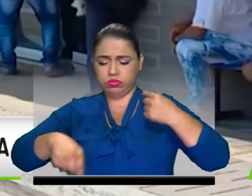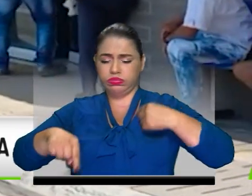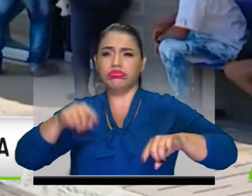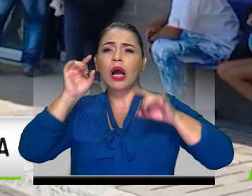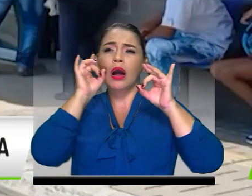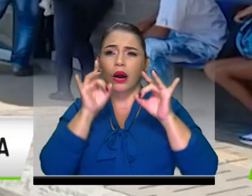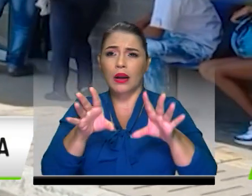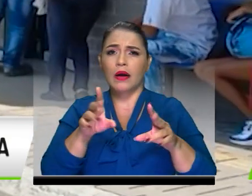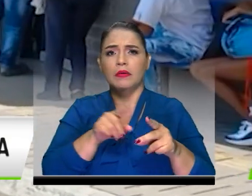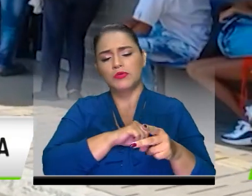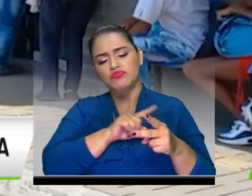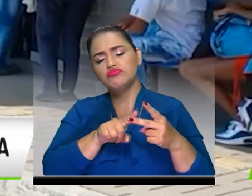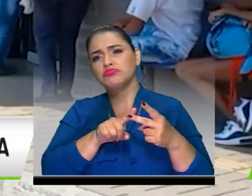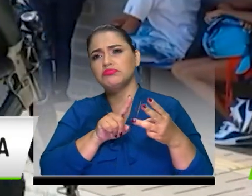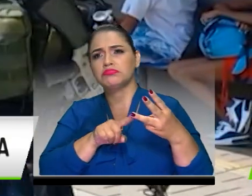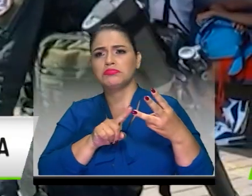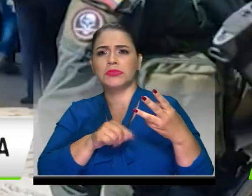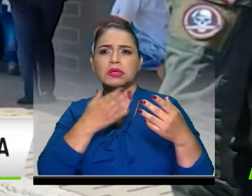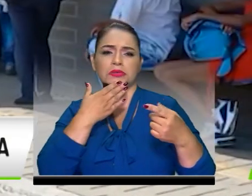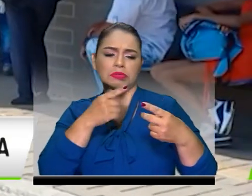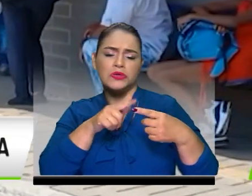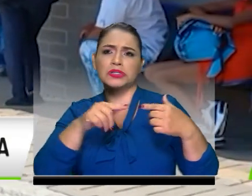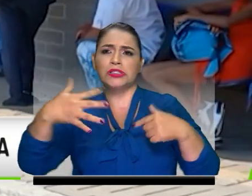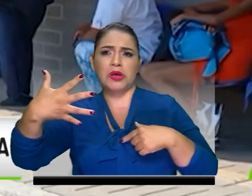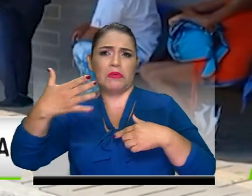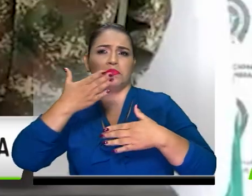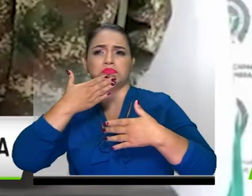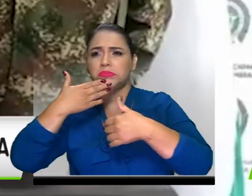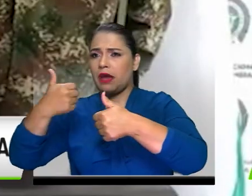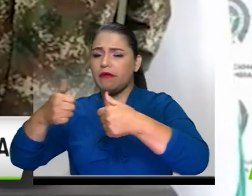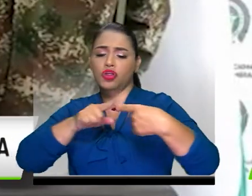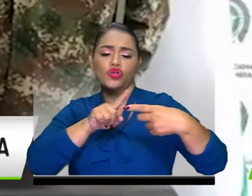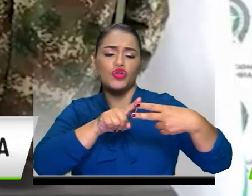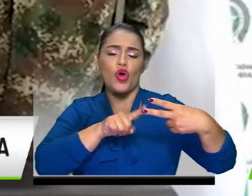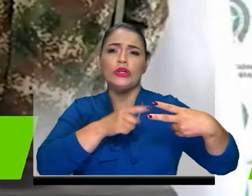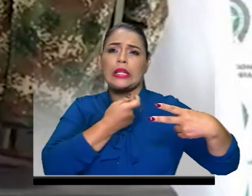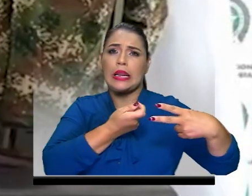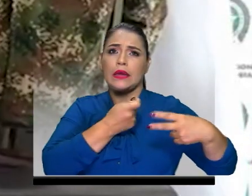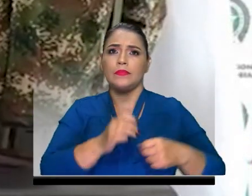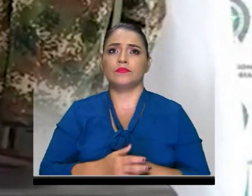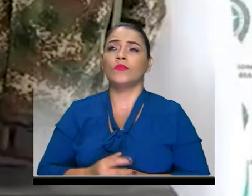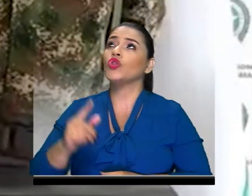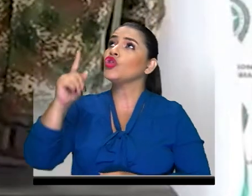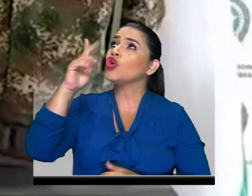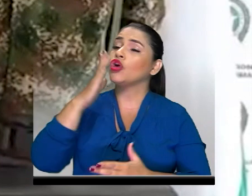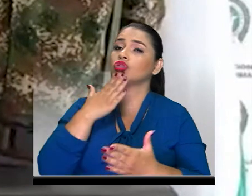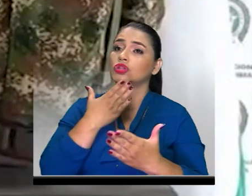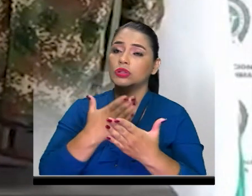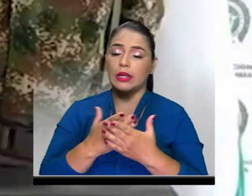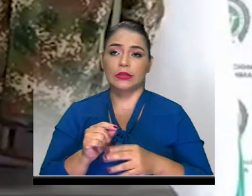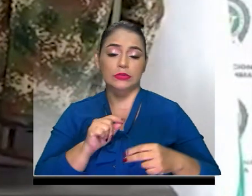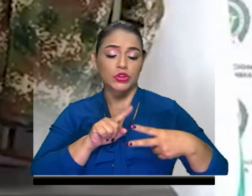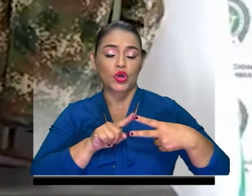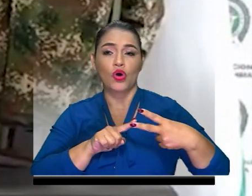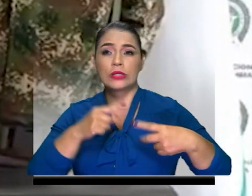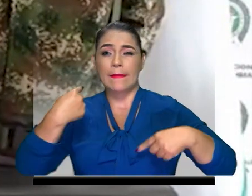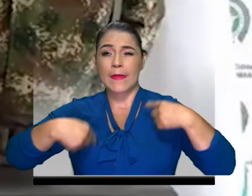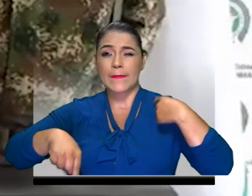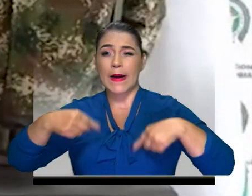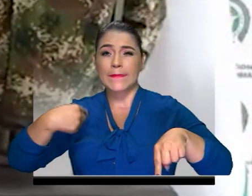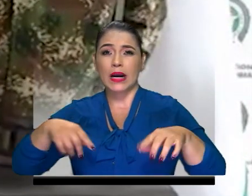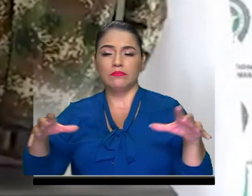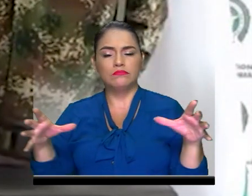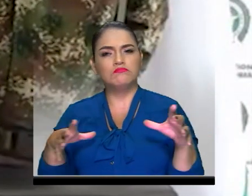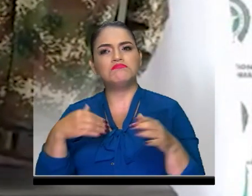Los demás, según las autoridades, ya están fuera de peligro. A Dios gracias, solamente tenemos 2 heridos que tienen que ser